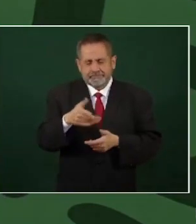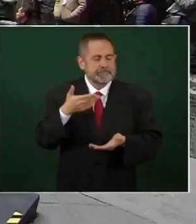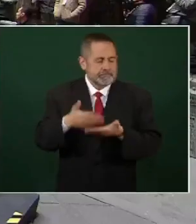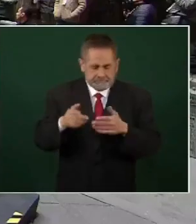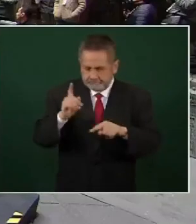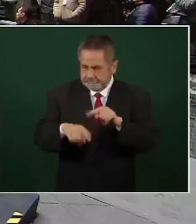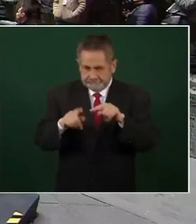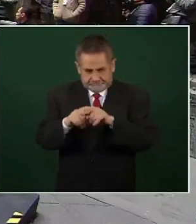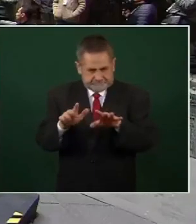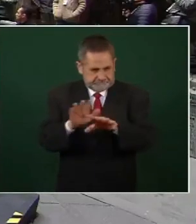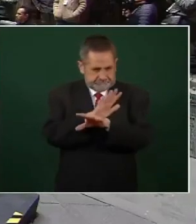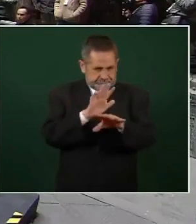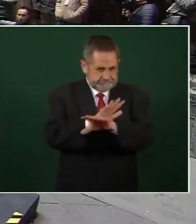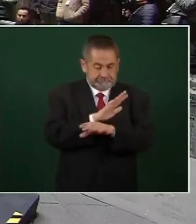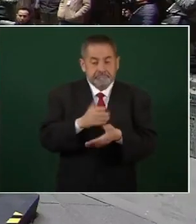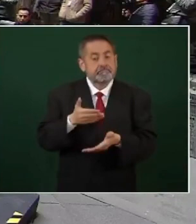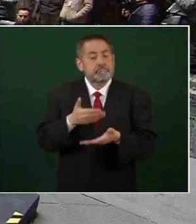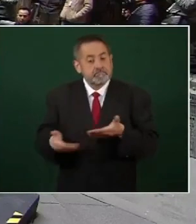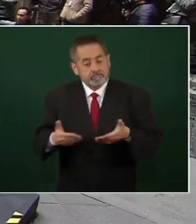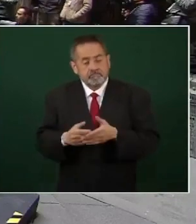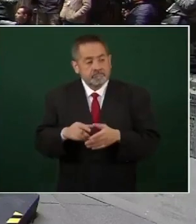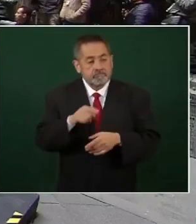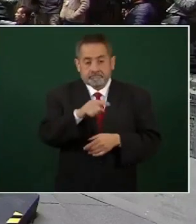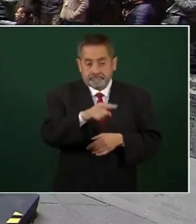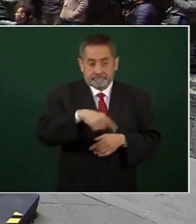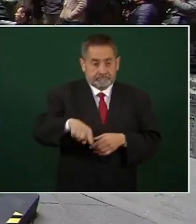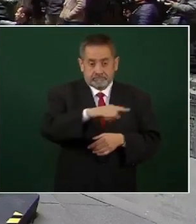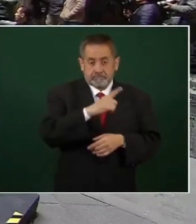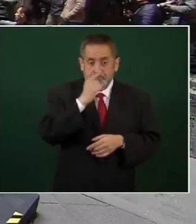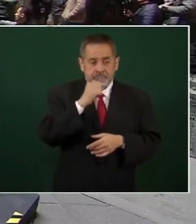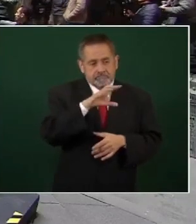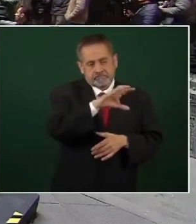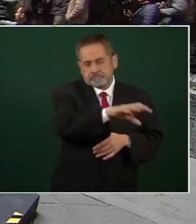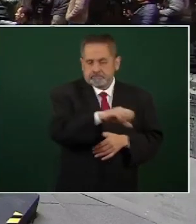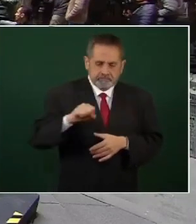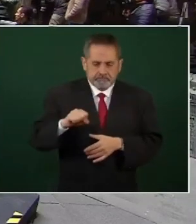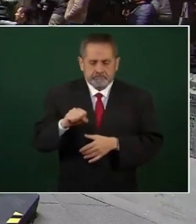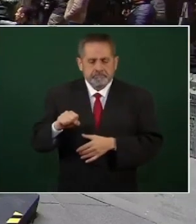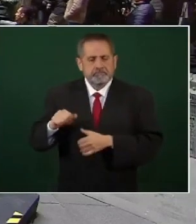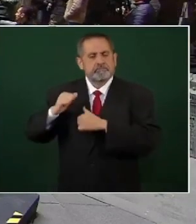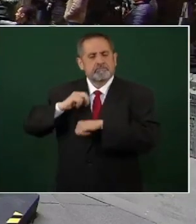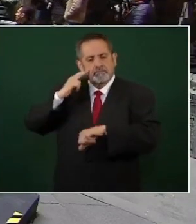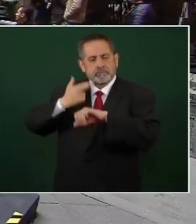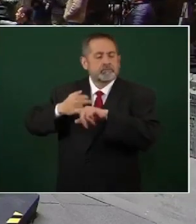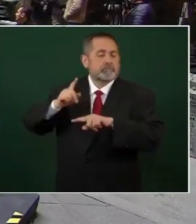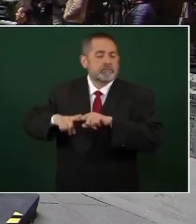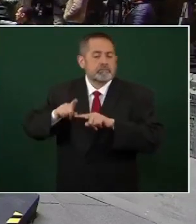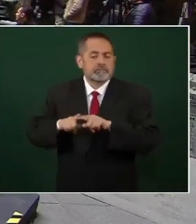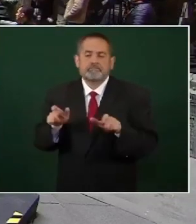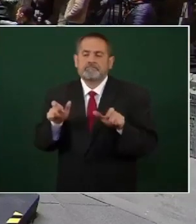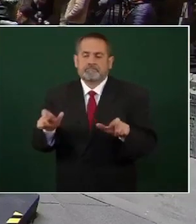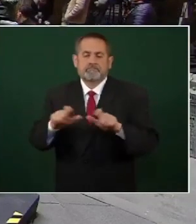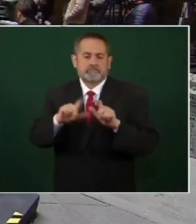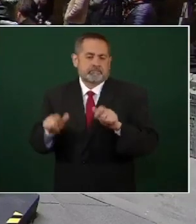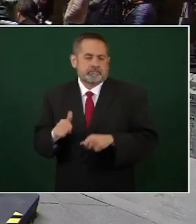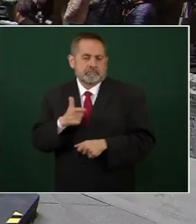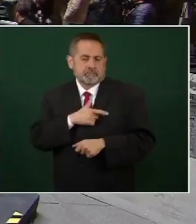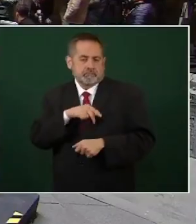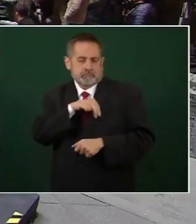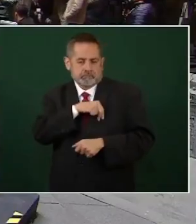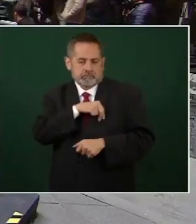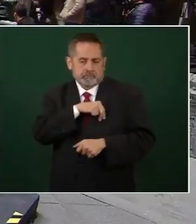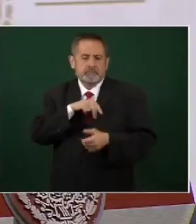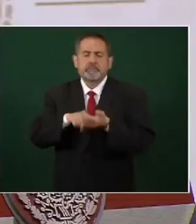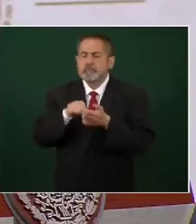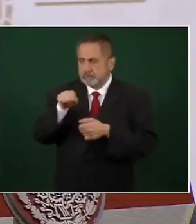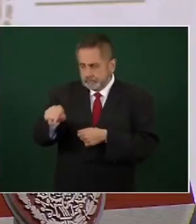Ahora esta policía pertenece a la Guardia Nacional y sí se están llevando